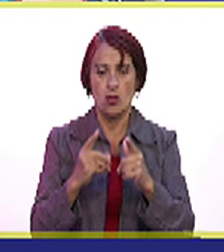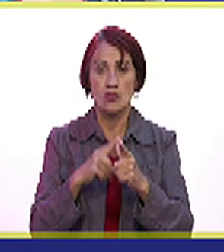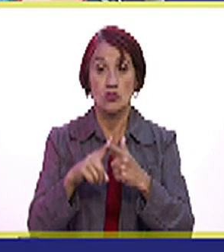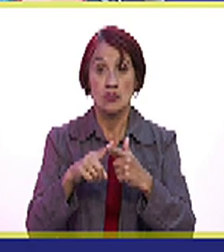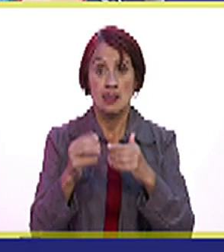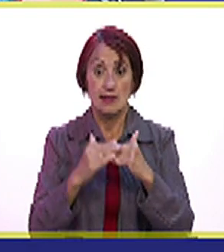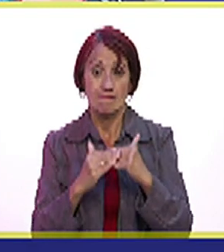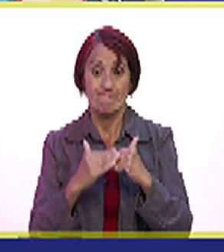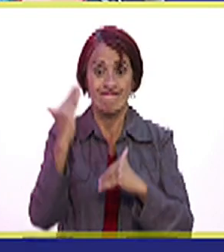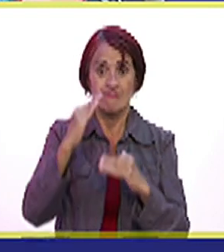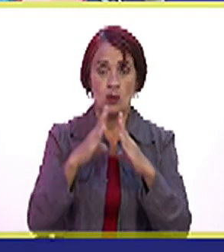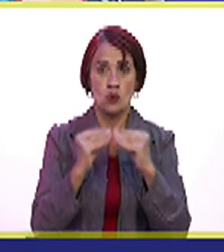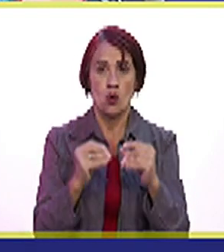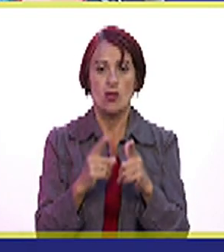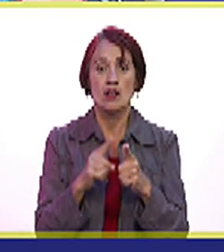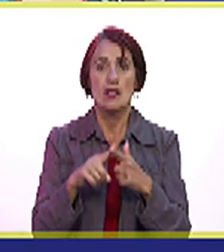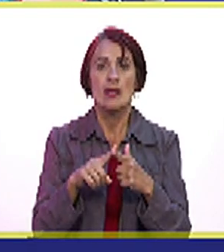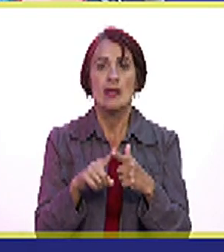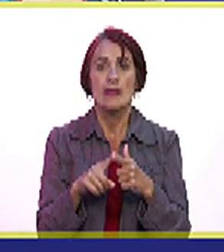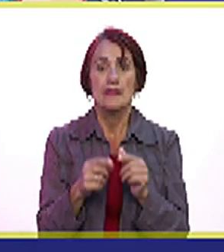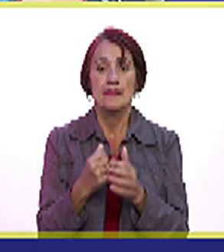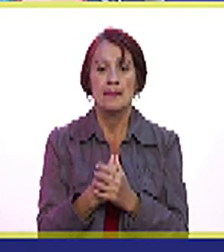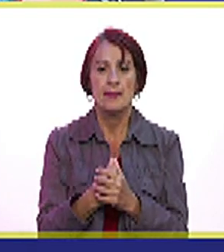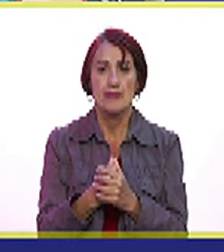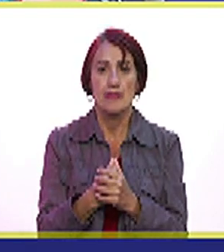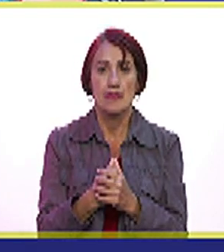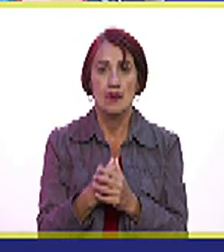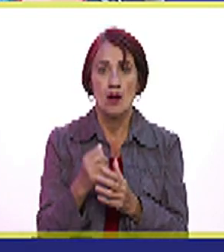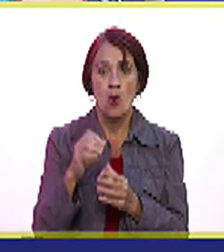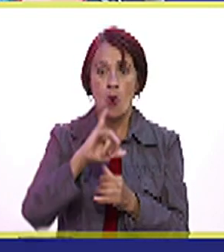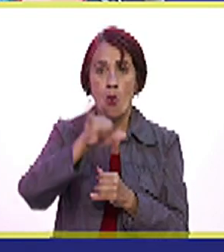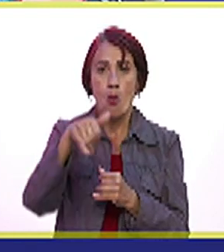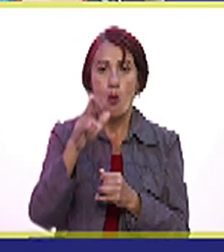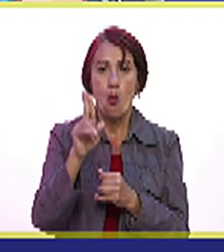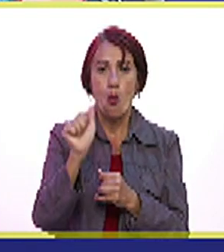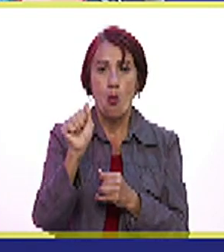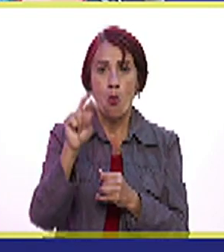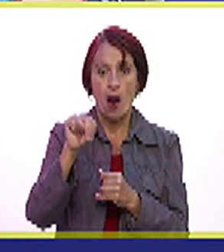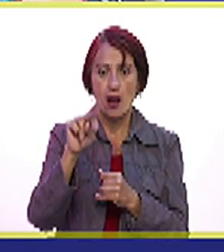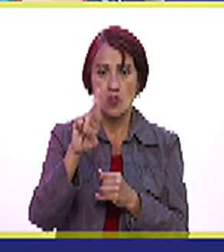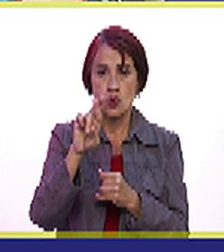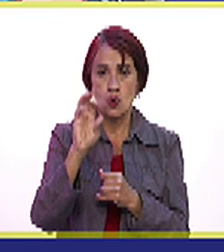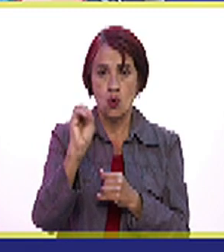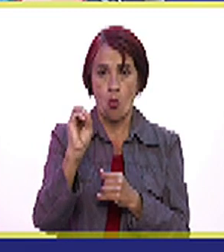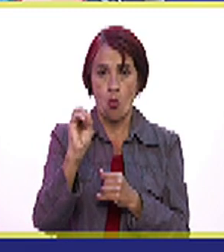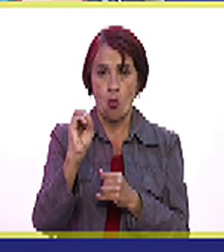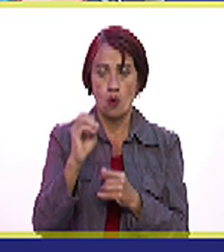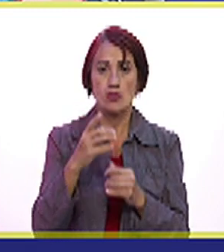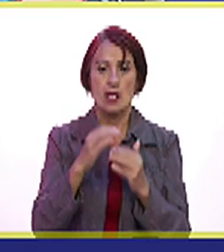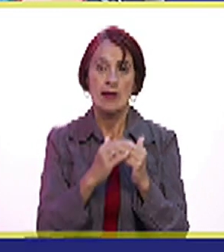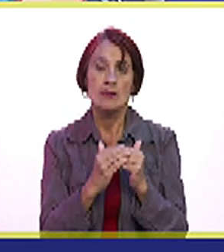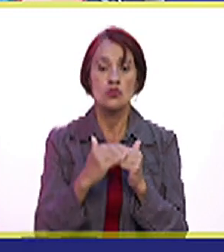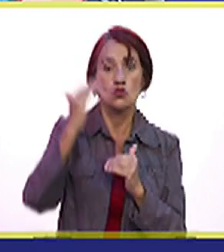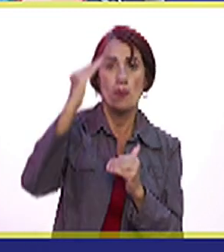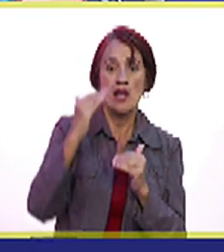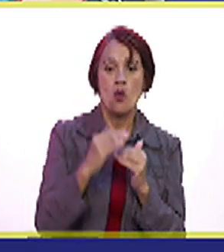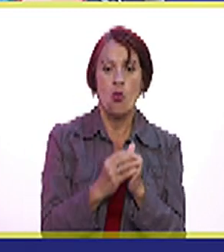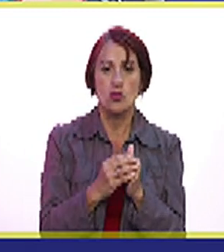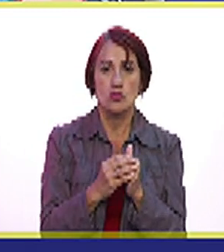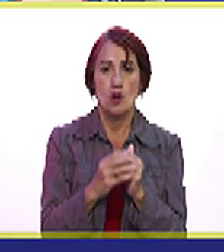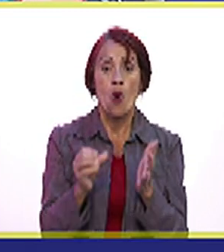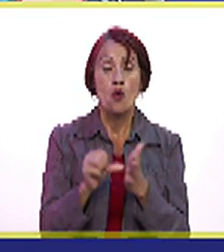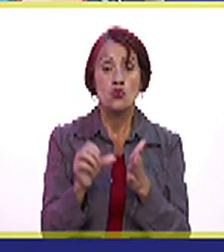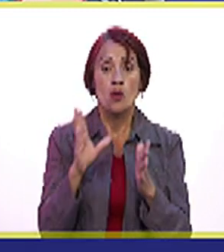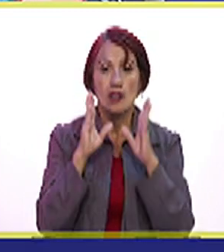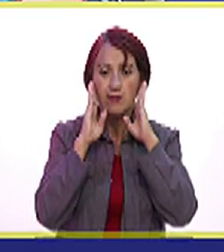superioridad es Juan runs faster than Mark. Es superioridad. Estoy diciendo que